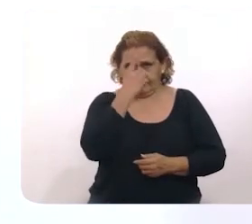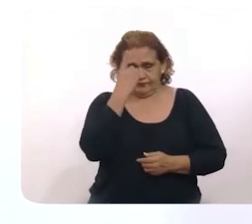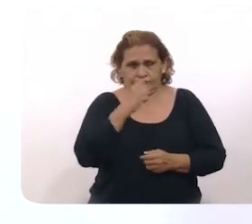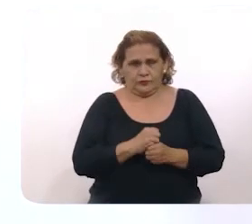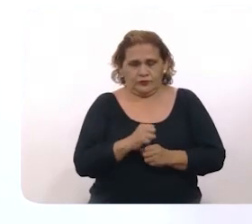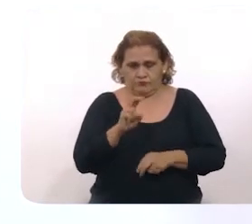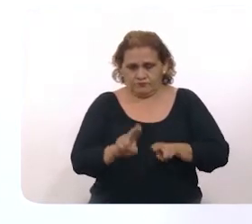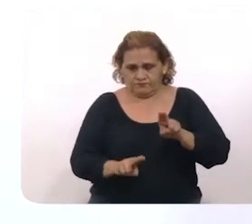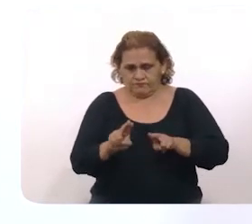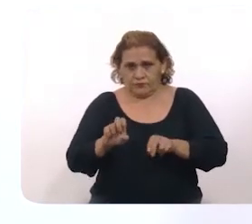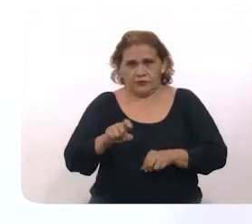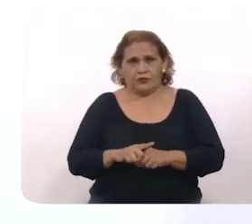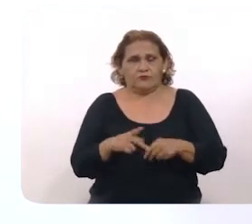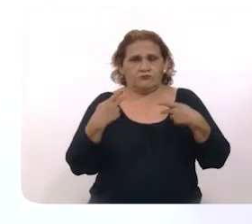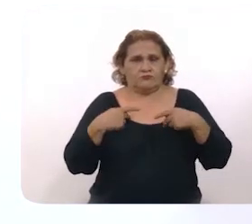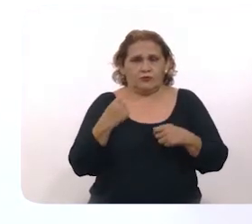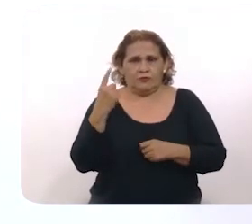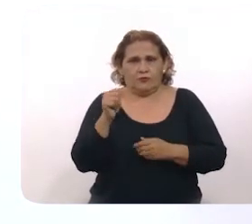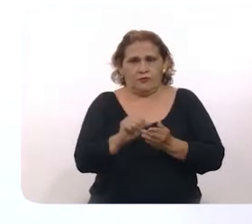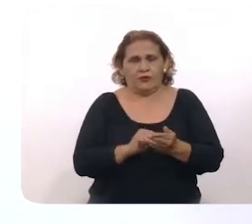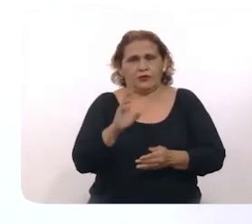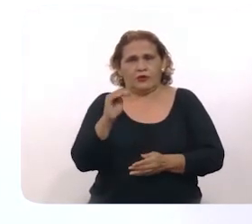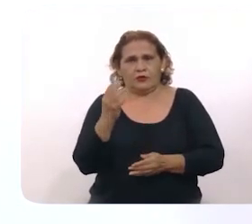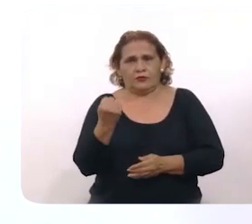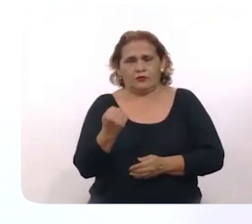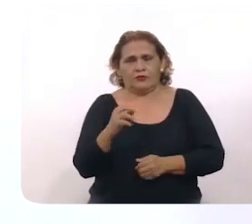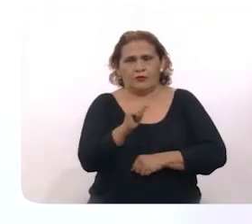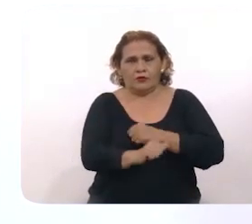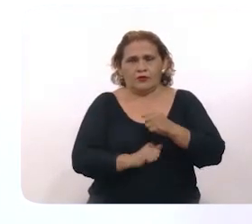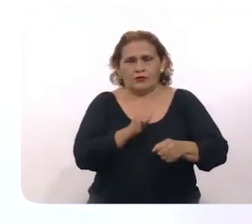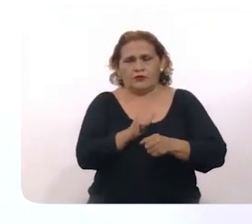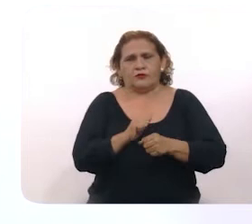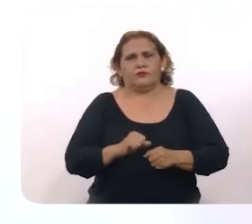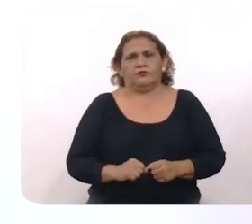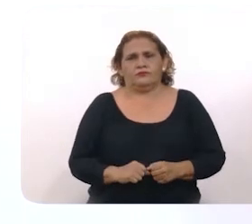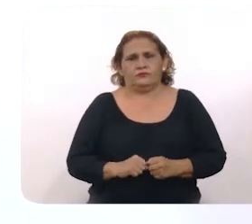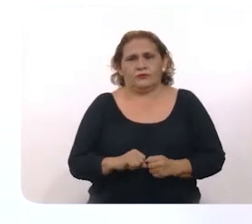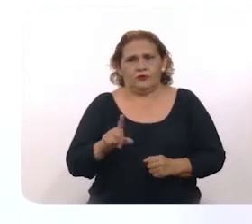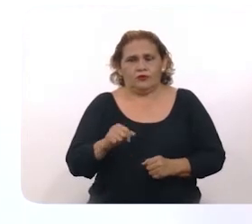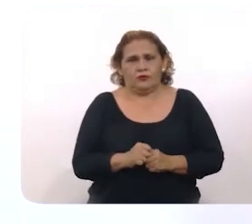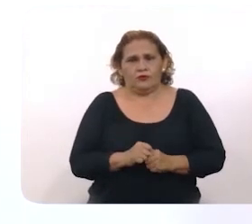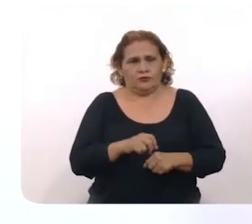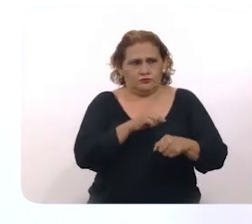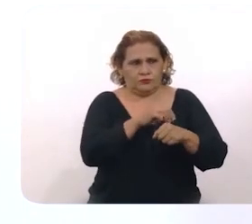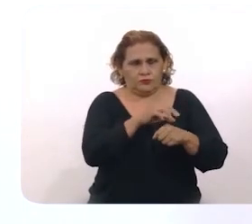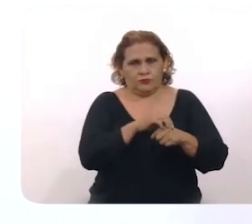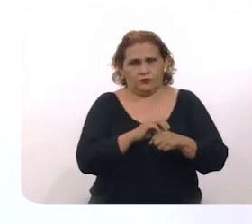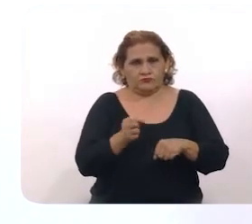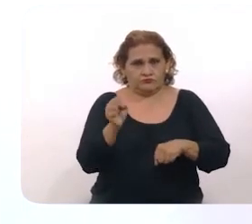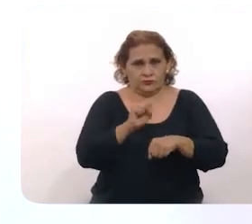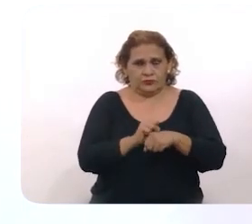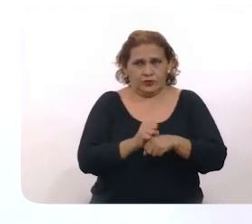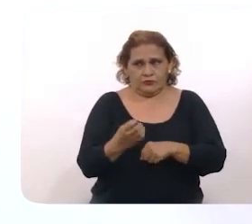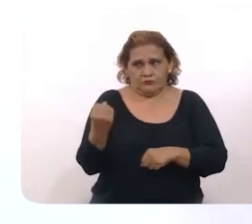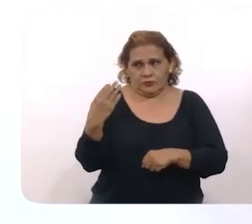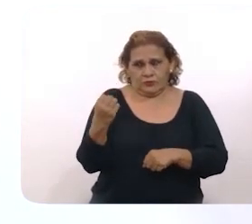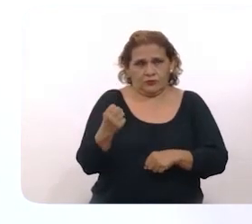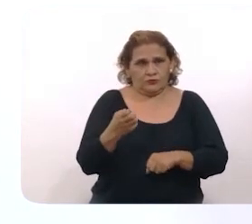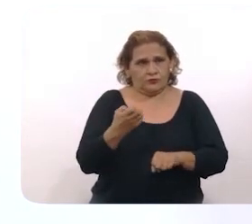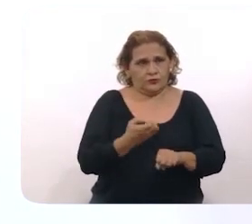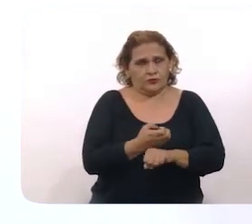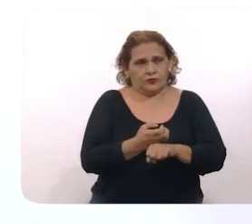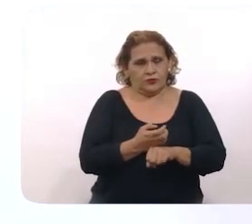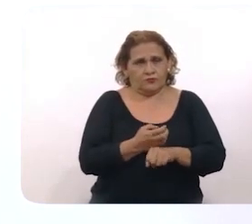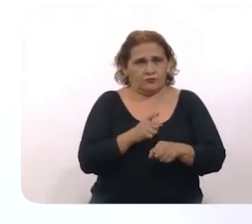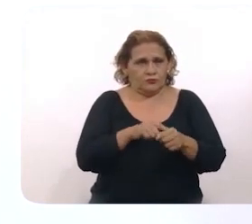El rango de edad de los casos es de un mes a 99 años. Los indicadores semanales de nuestro semáforo estatal de salud